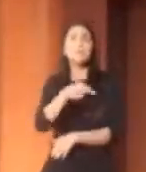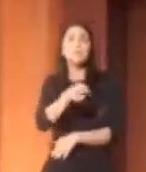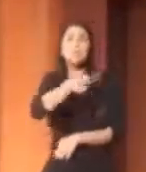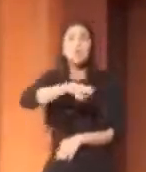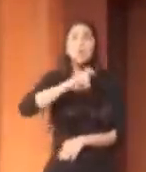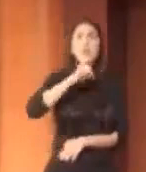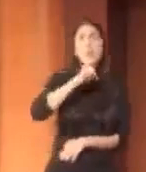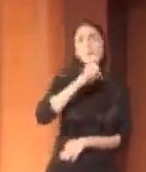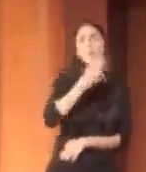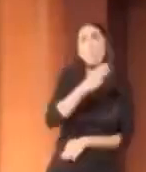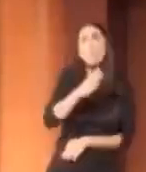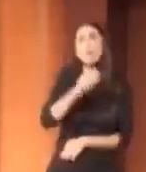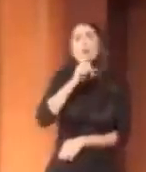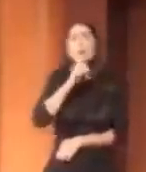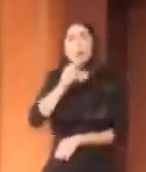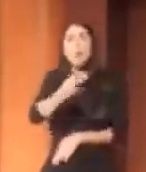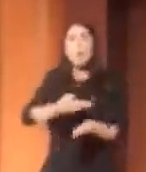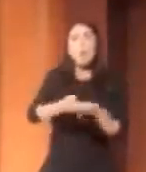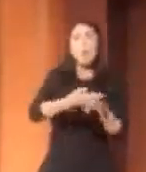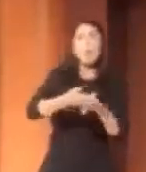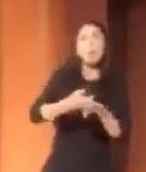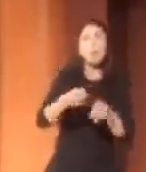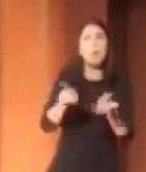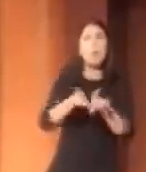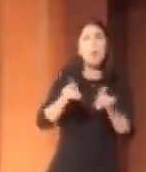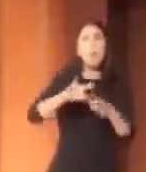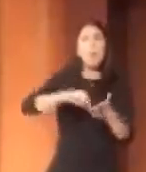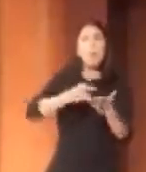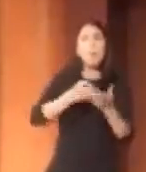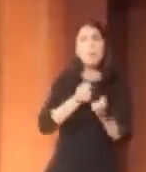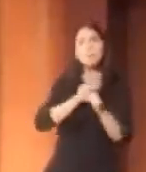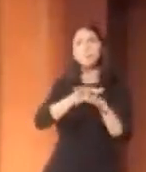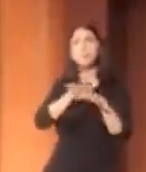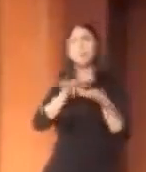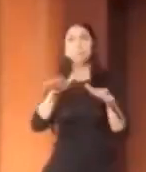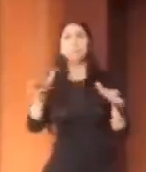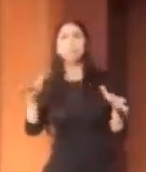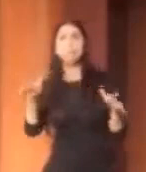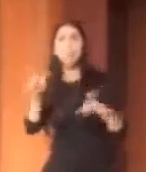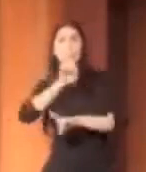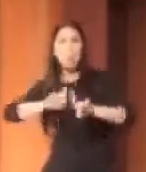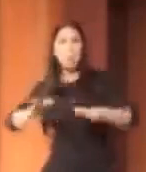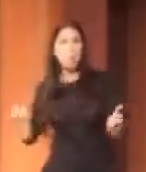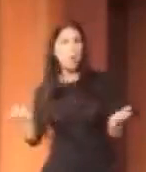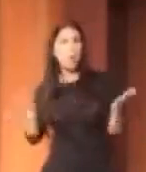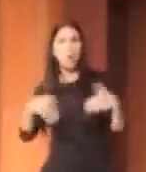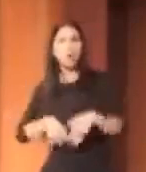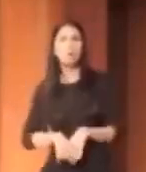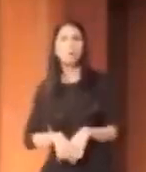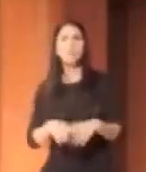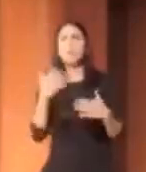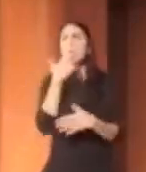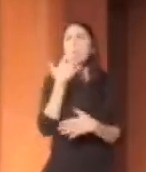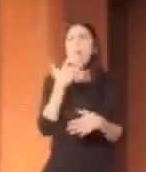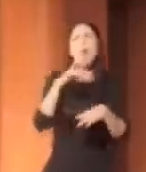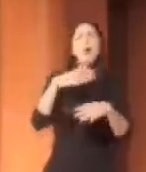Partido Popular que cuando gobierna no tiene ningún problema en desplegar su proyecto, compañeros y compañeras? Ningún problema. Ellos recortan en la